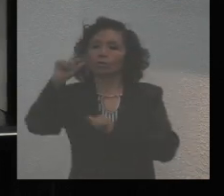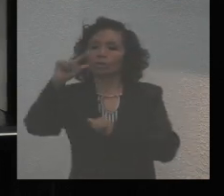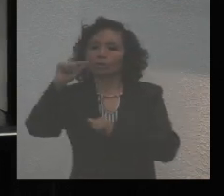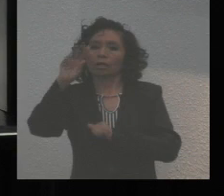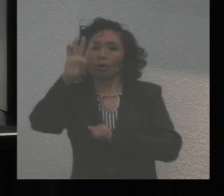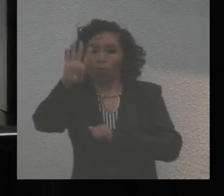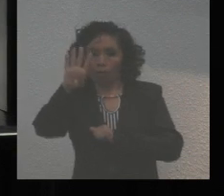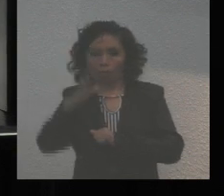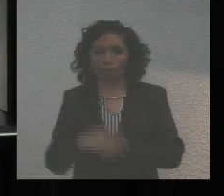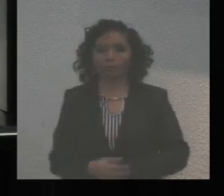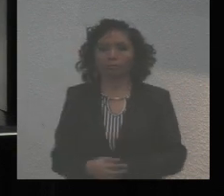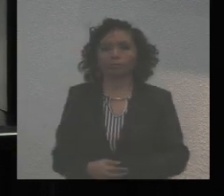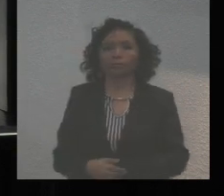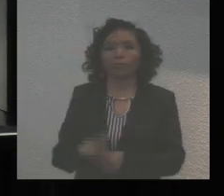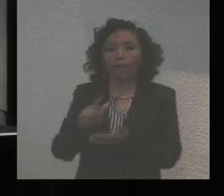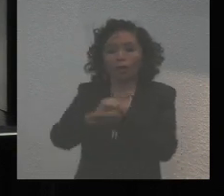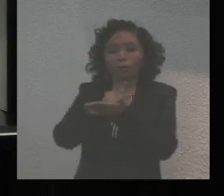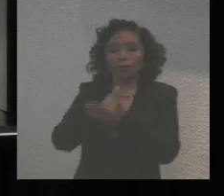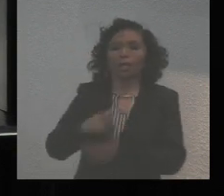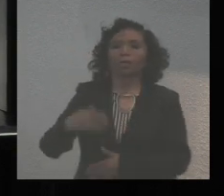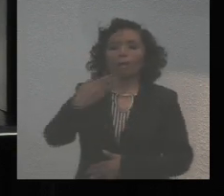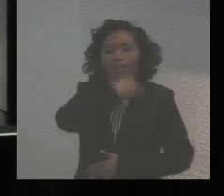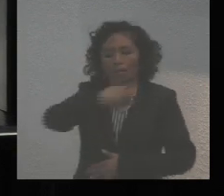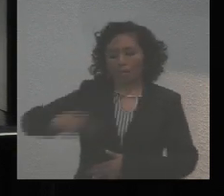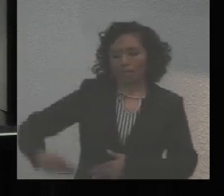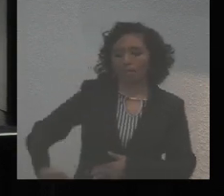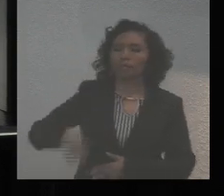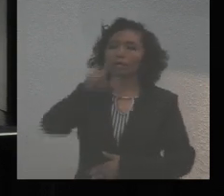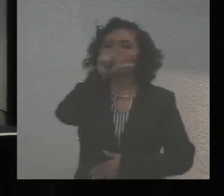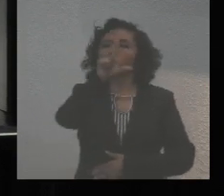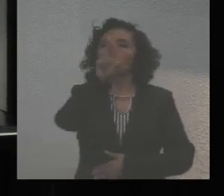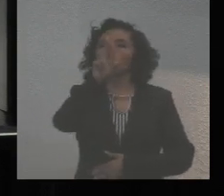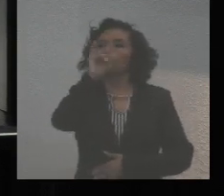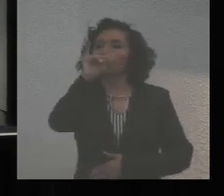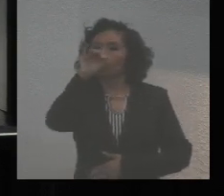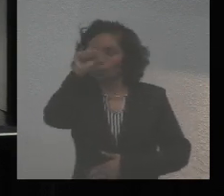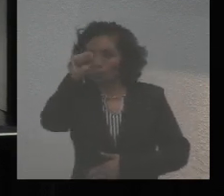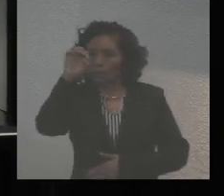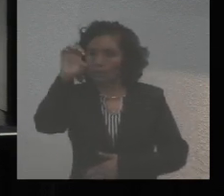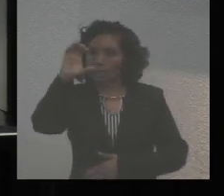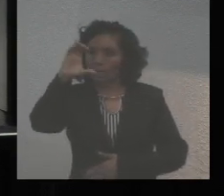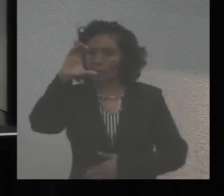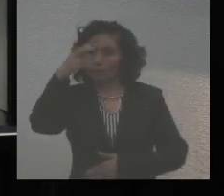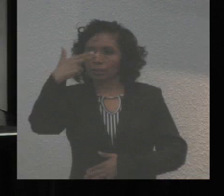1974. Licenciado Luis Echeverría Álvarez, presidente constitucional de los Estados Unidos